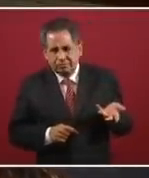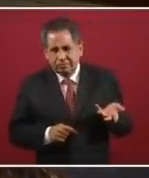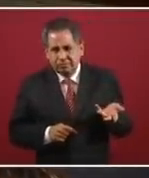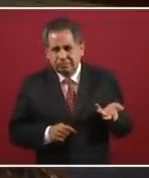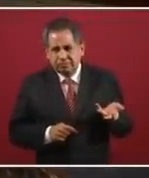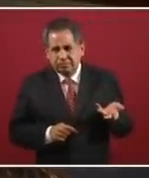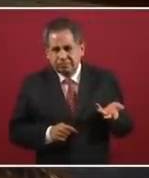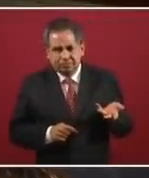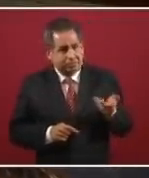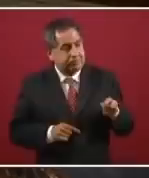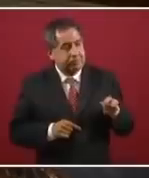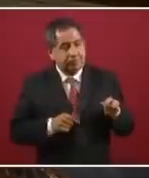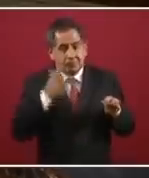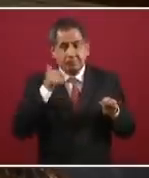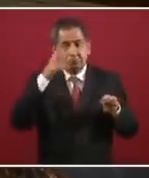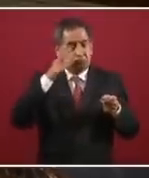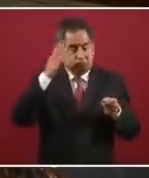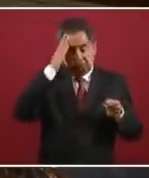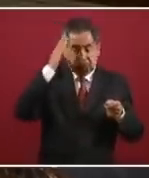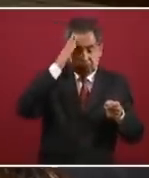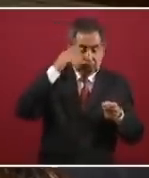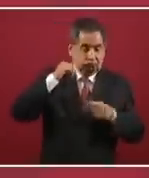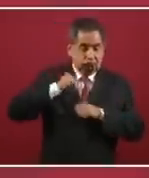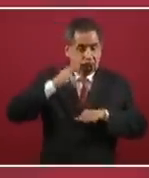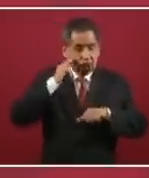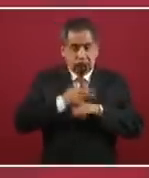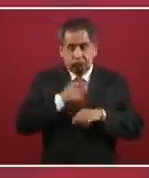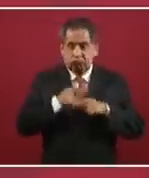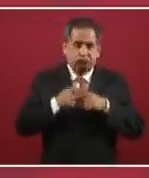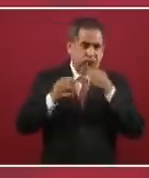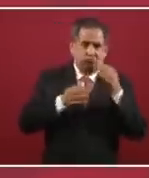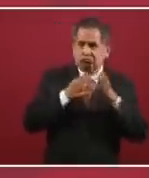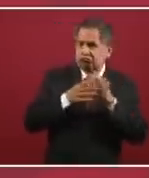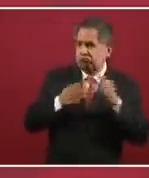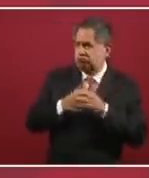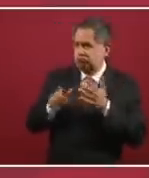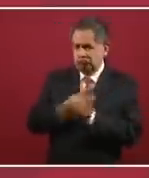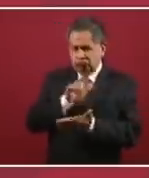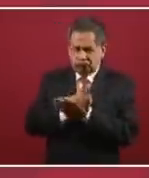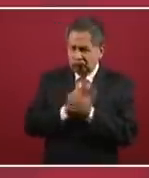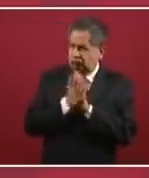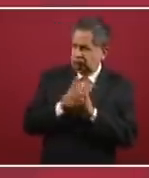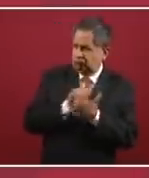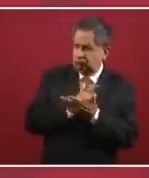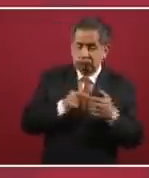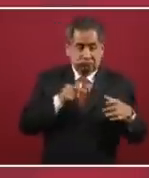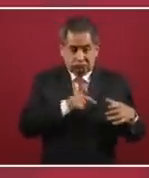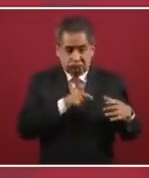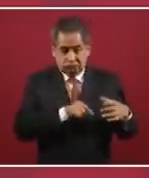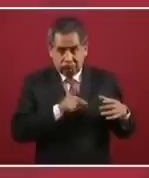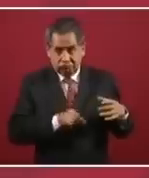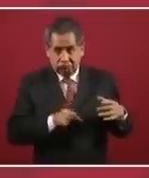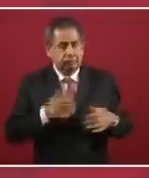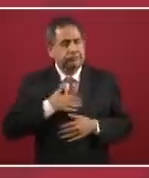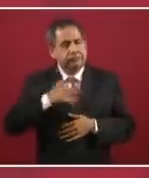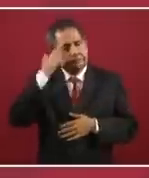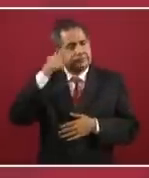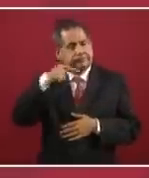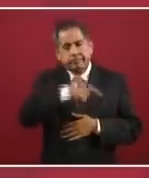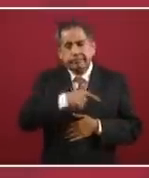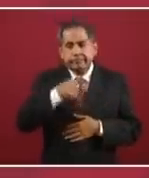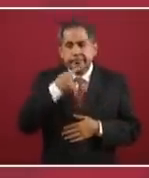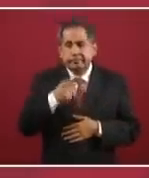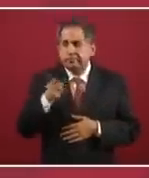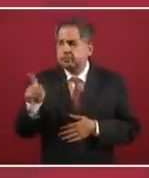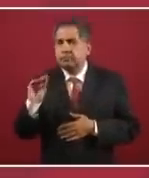que era el principal promotor de esa reforma, Me acuerdo que mandó